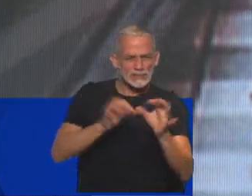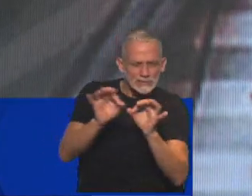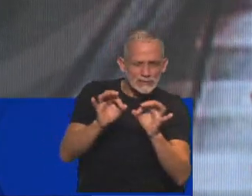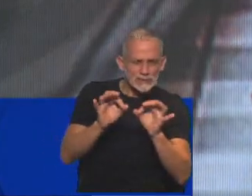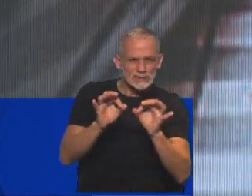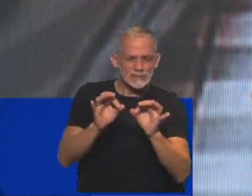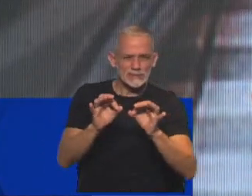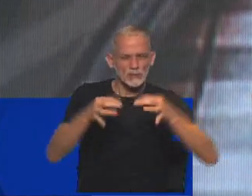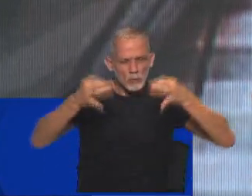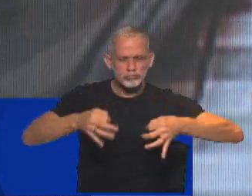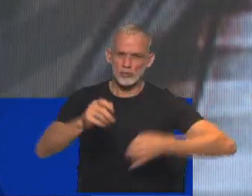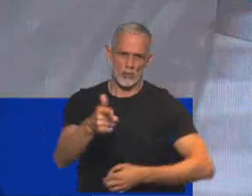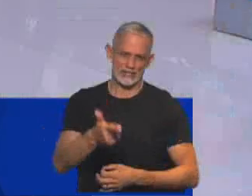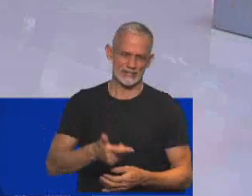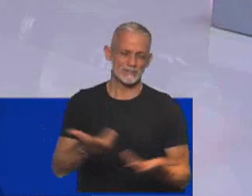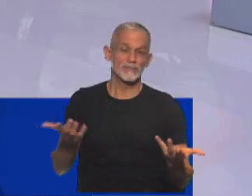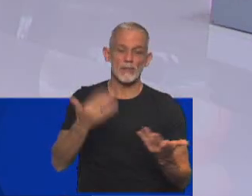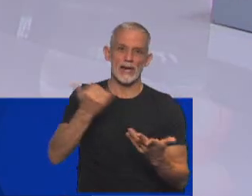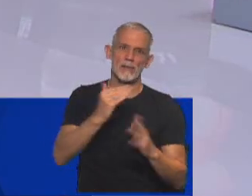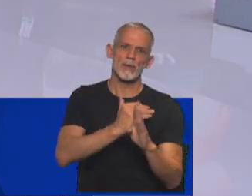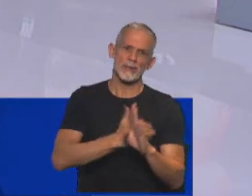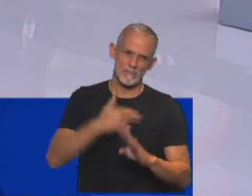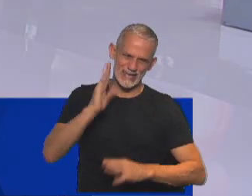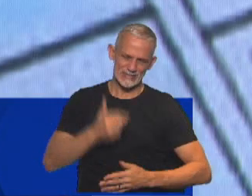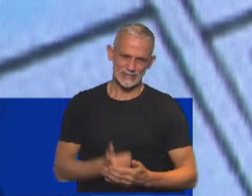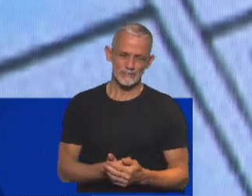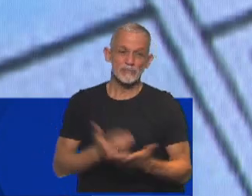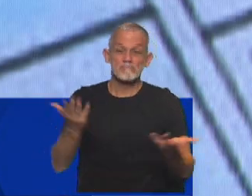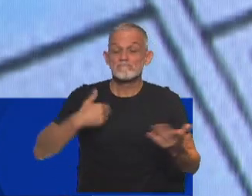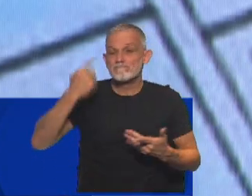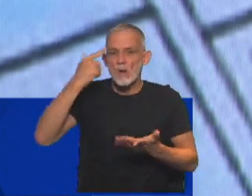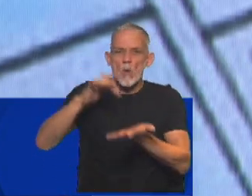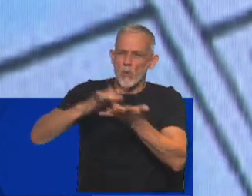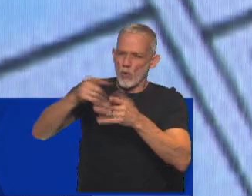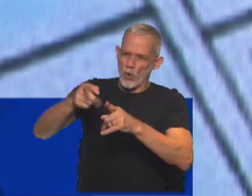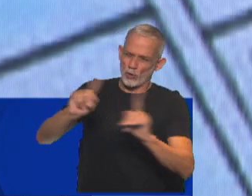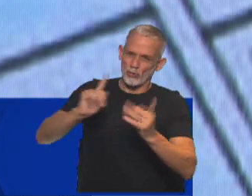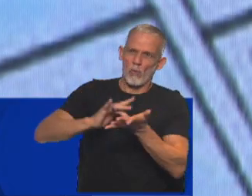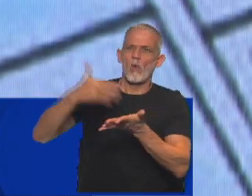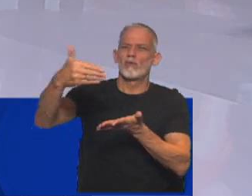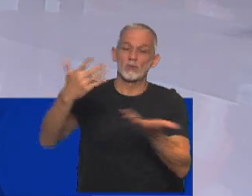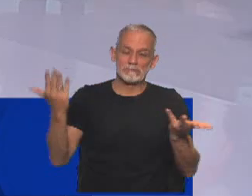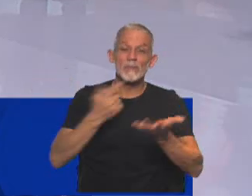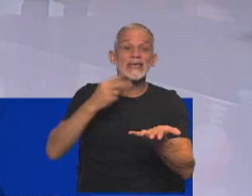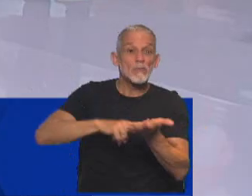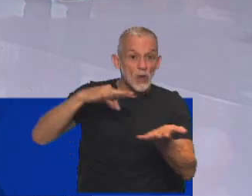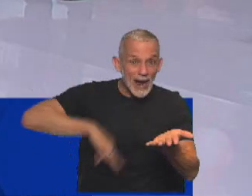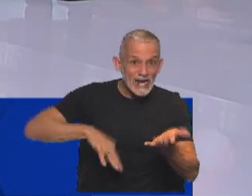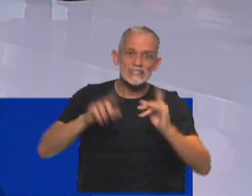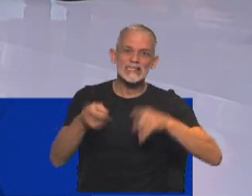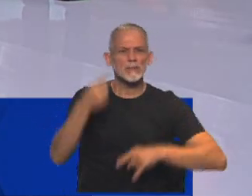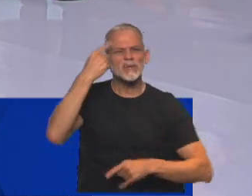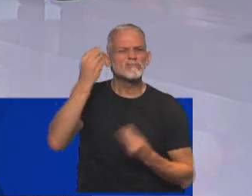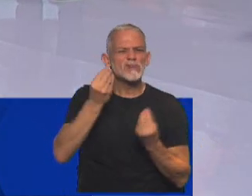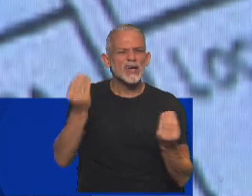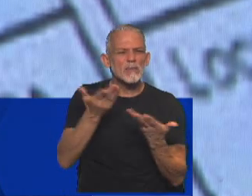aclaración, es algo orientativo, porque hay más deducciones. Sabemos que no podés predecir, ¿no? Pero bueno, cuando aparece nuevamente el impuesto a las ganancias, aparece la pregunta de qué pasará,